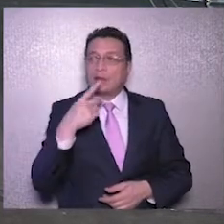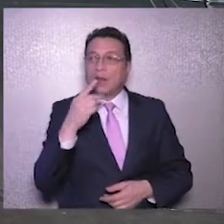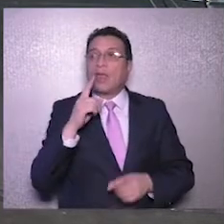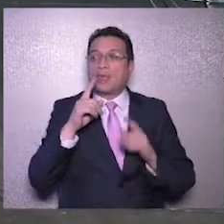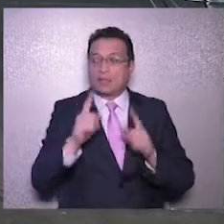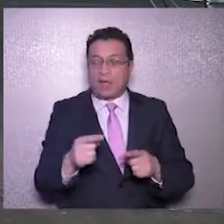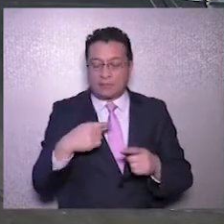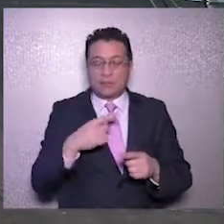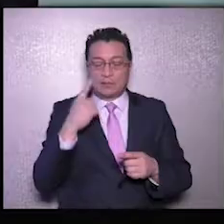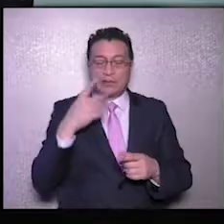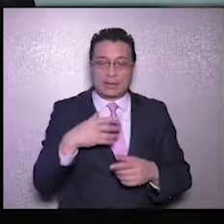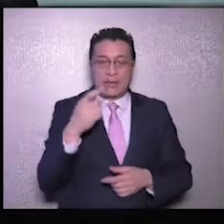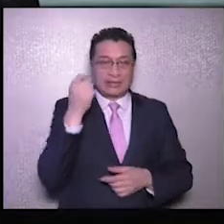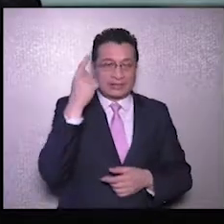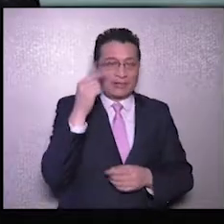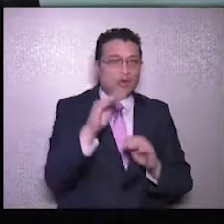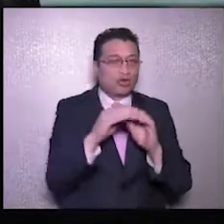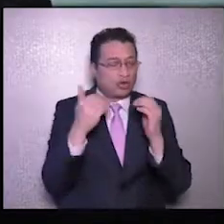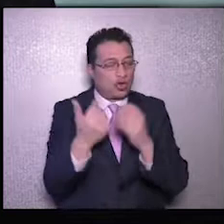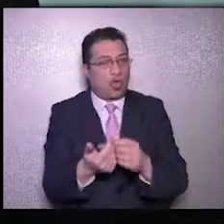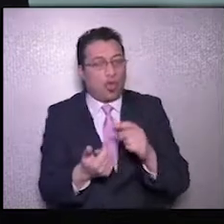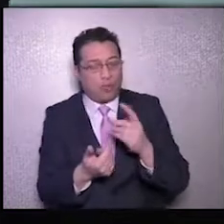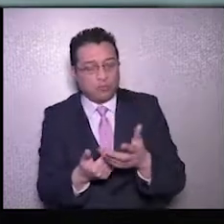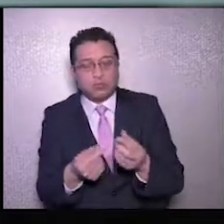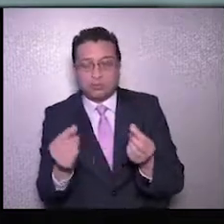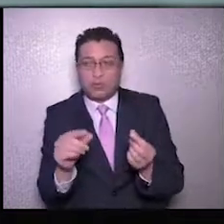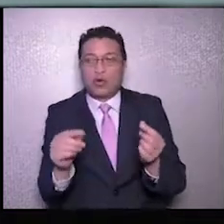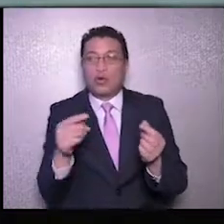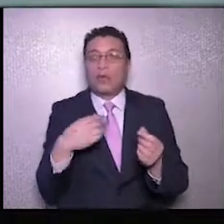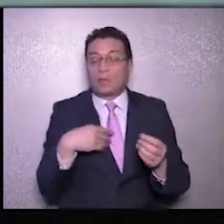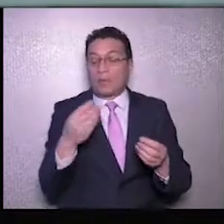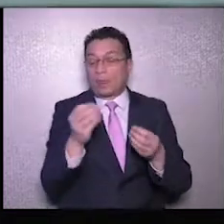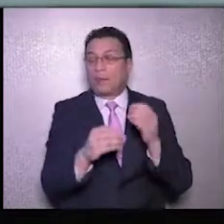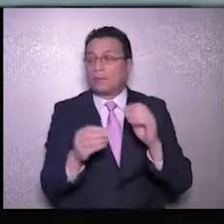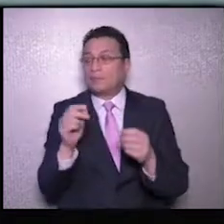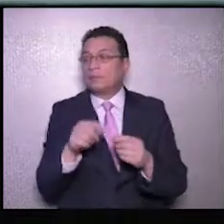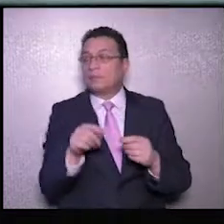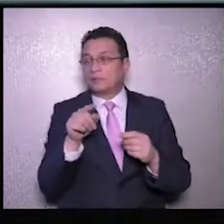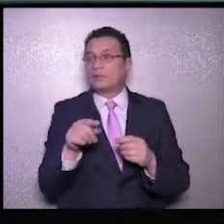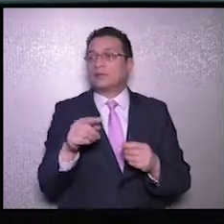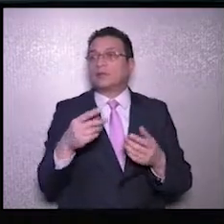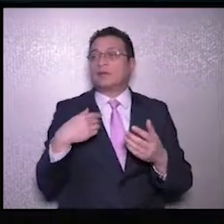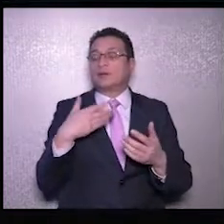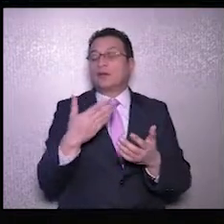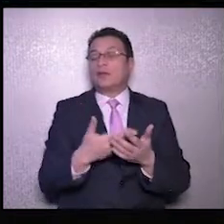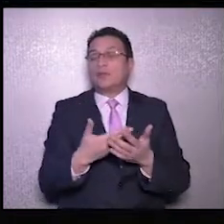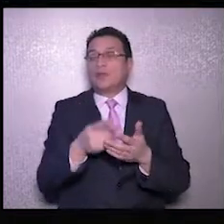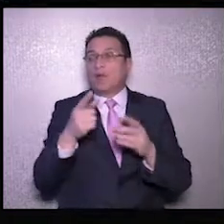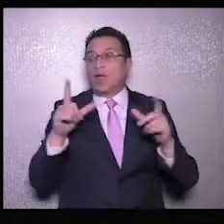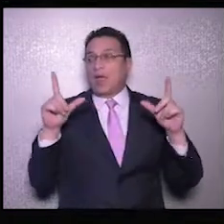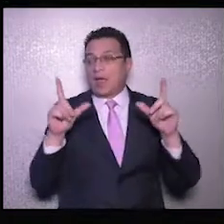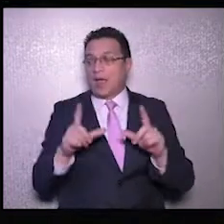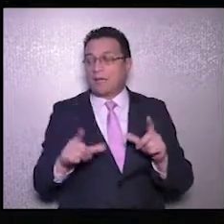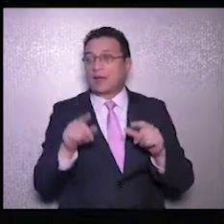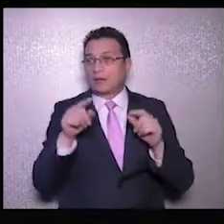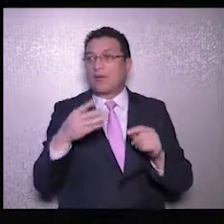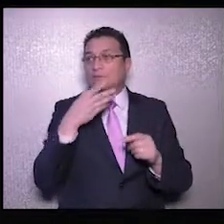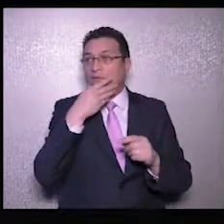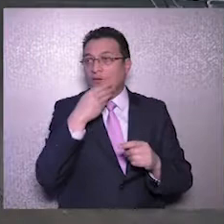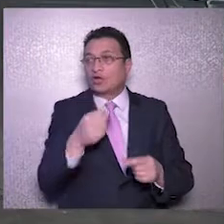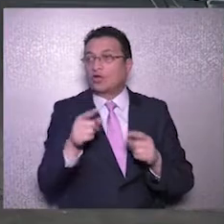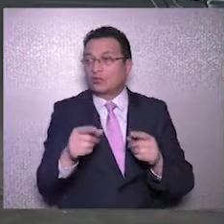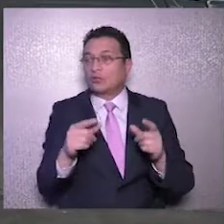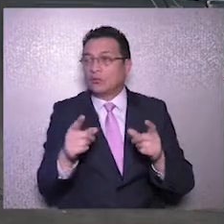tenemos que tratar de saber de todo un poco. Y yo creo que los quiero llevar a eso a propósito de las imágenes como un muy bonito gatillador de